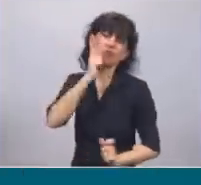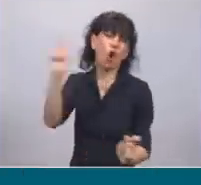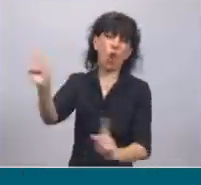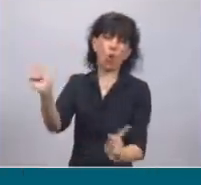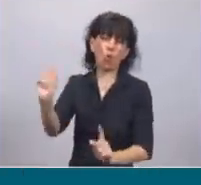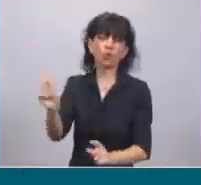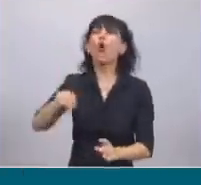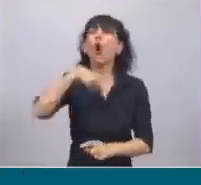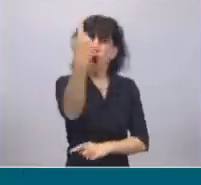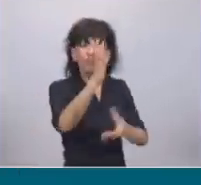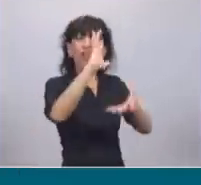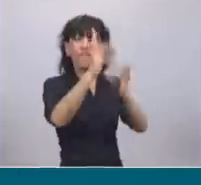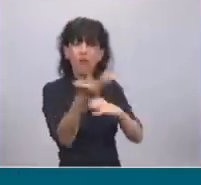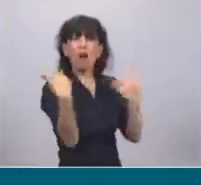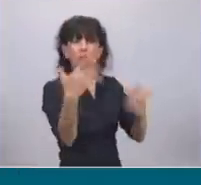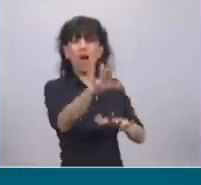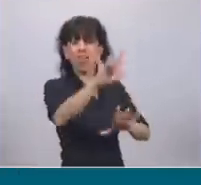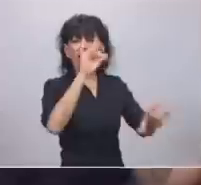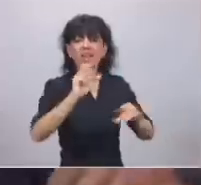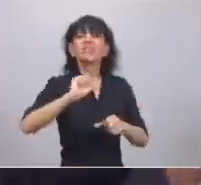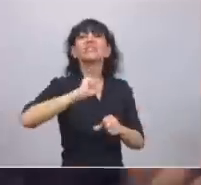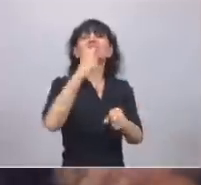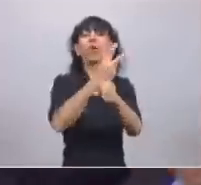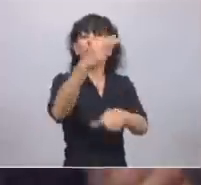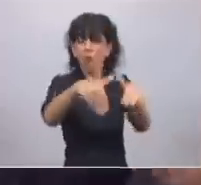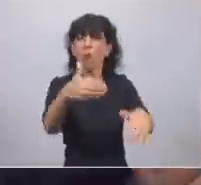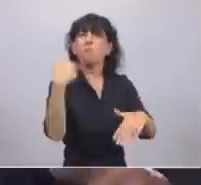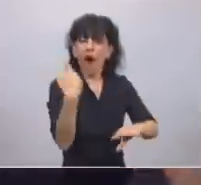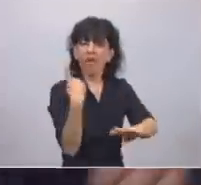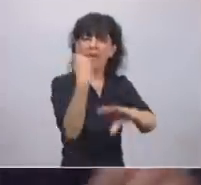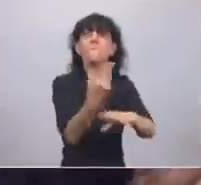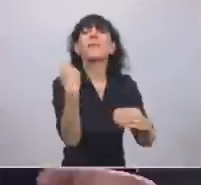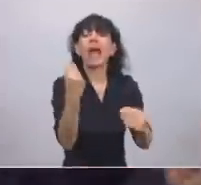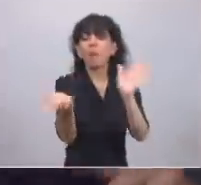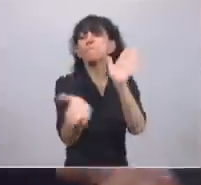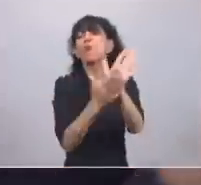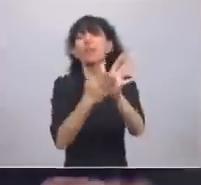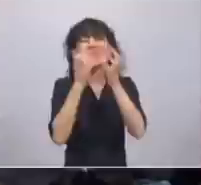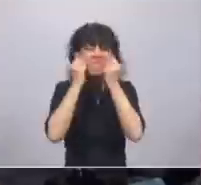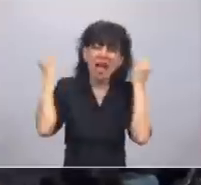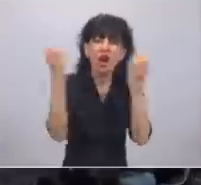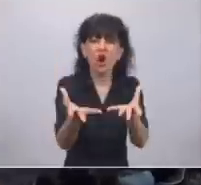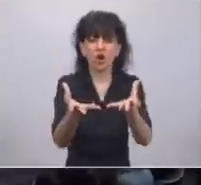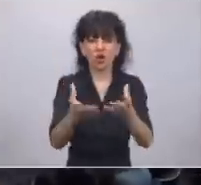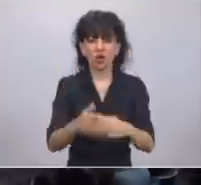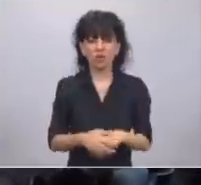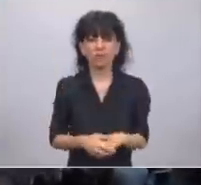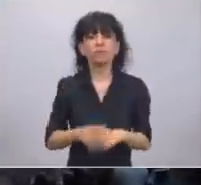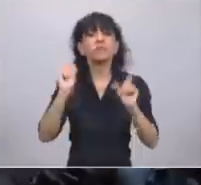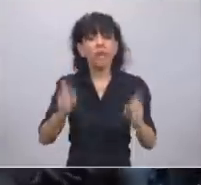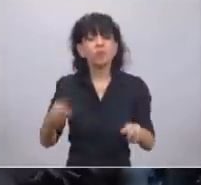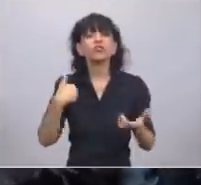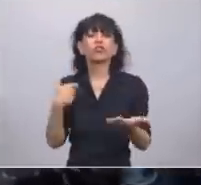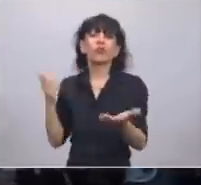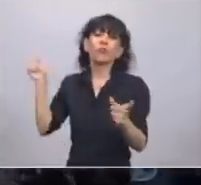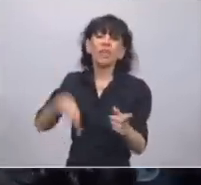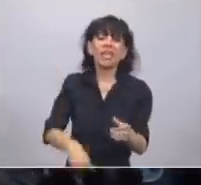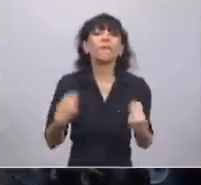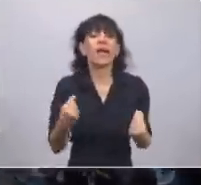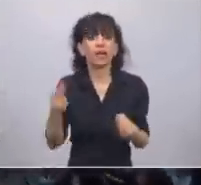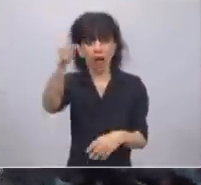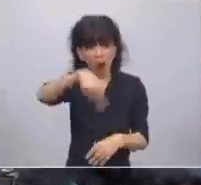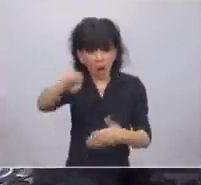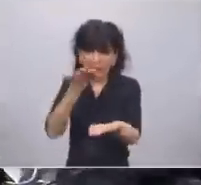el balotaje y que pueden construir una propuesta superadora. Y vengo a pedirles también